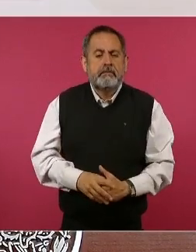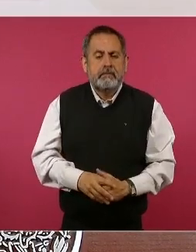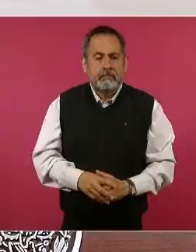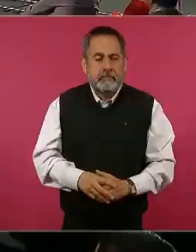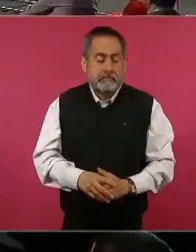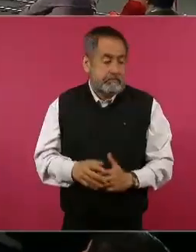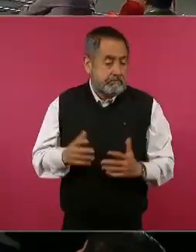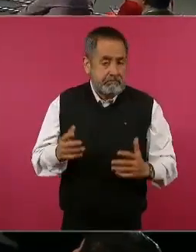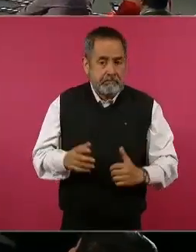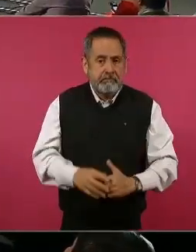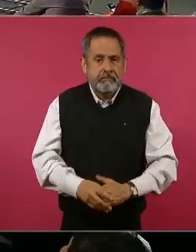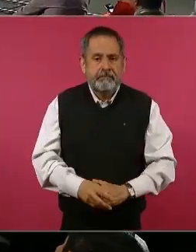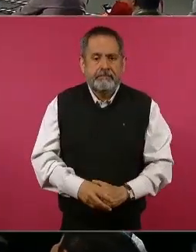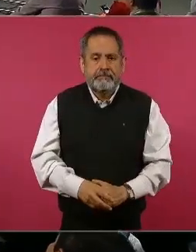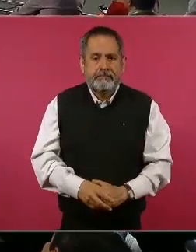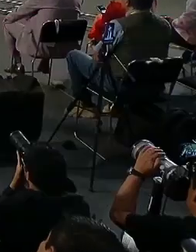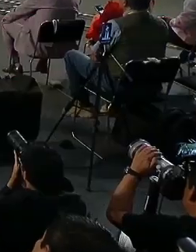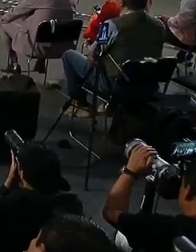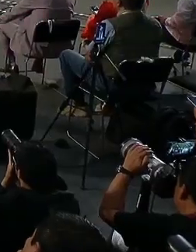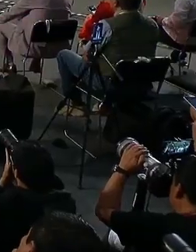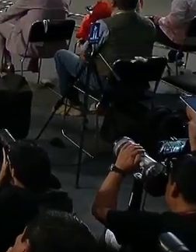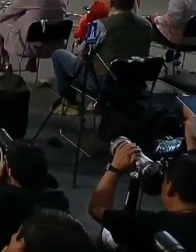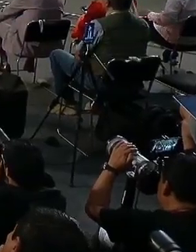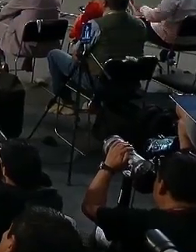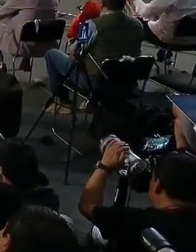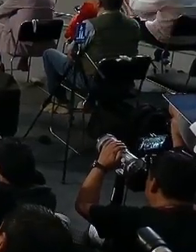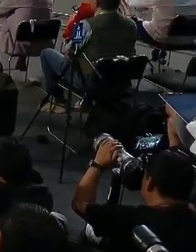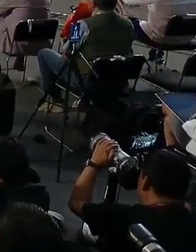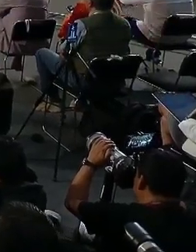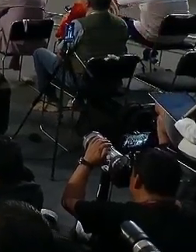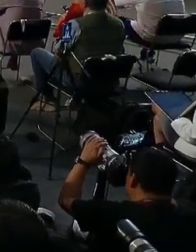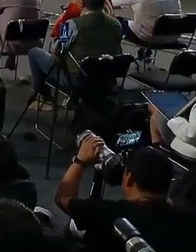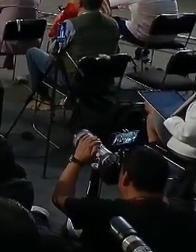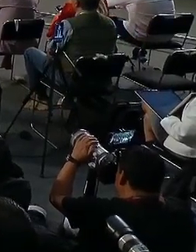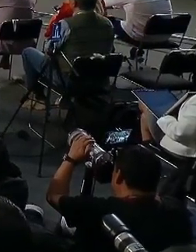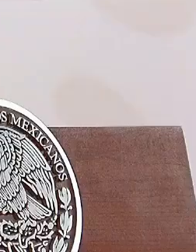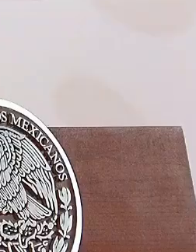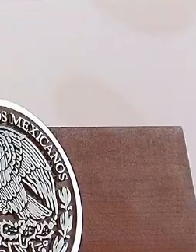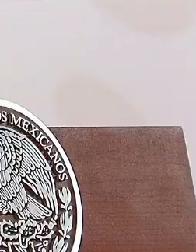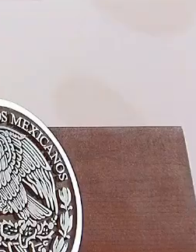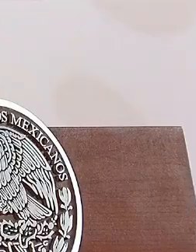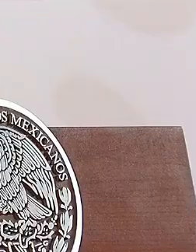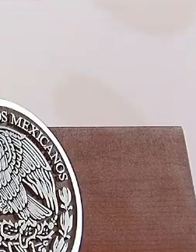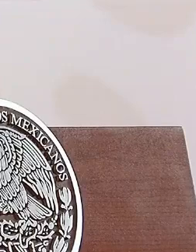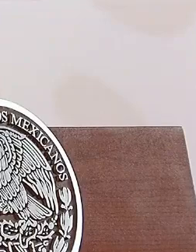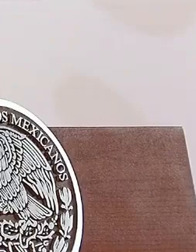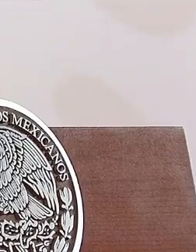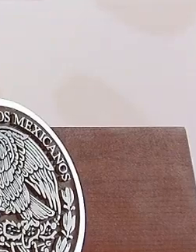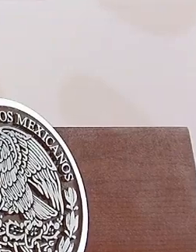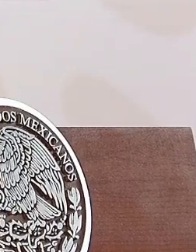y yo creo que la gente lo sabe, pero recordarlo,